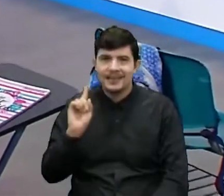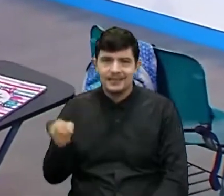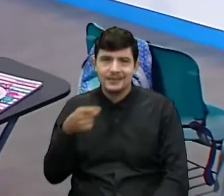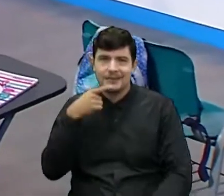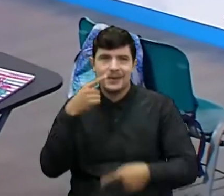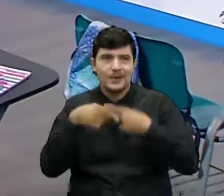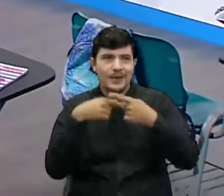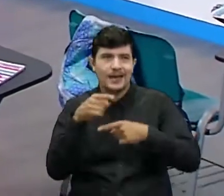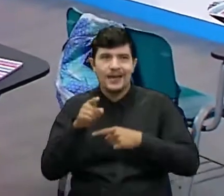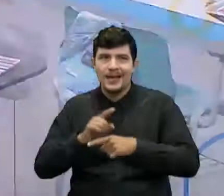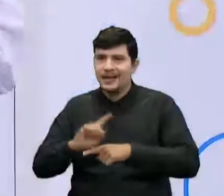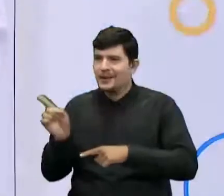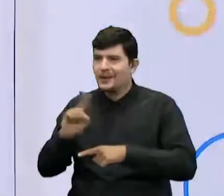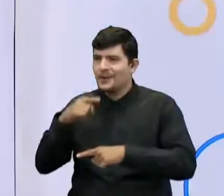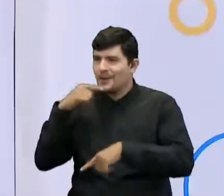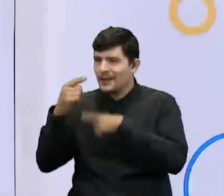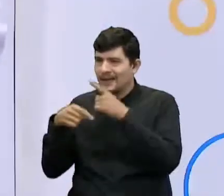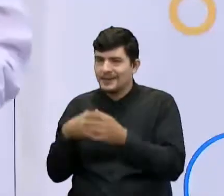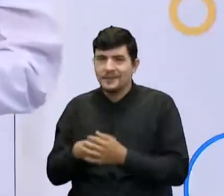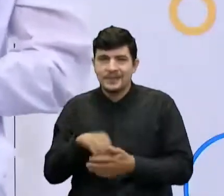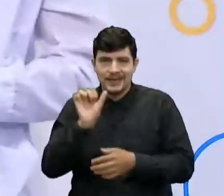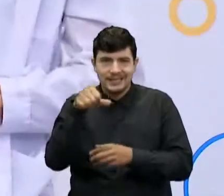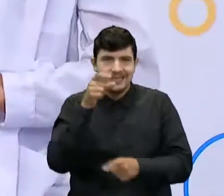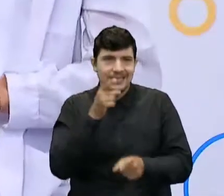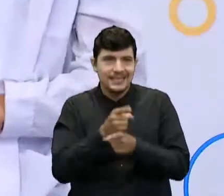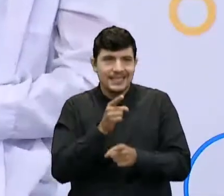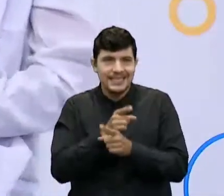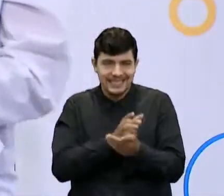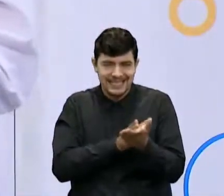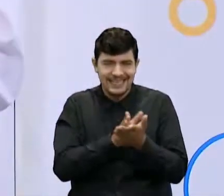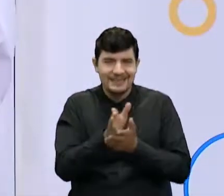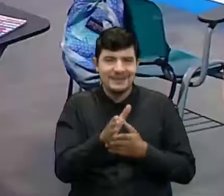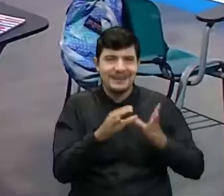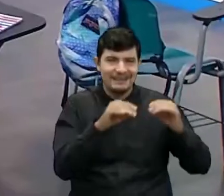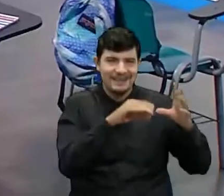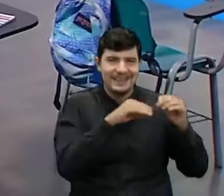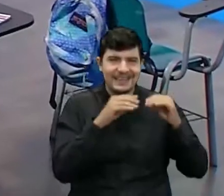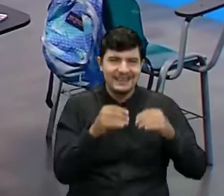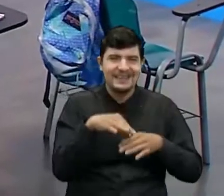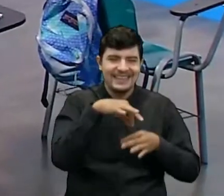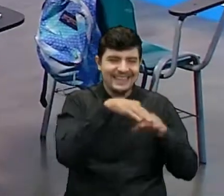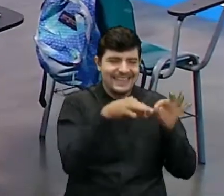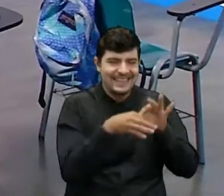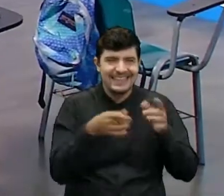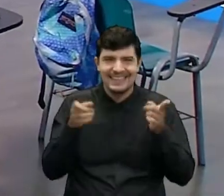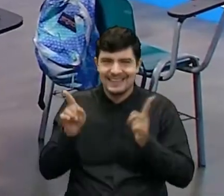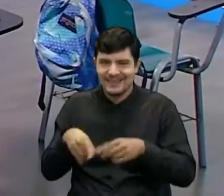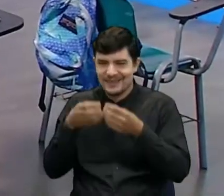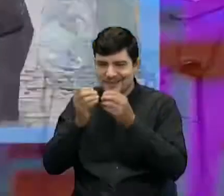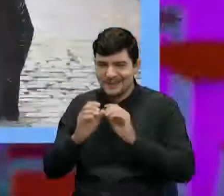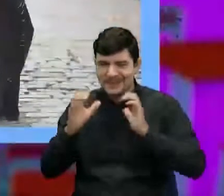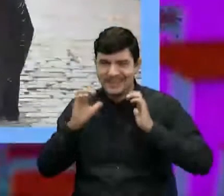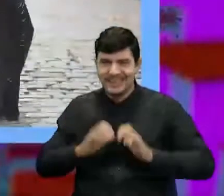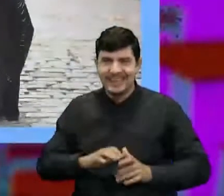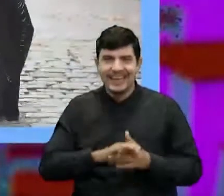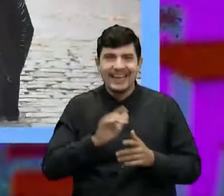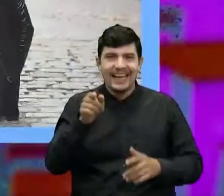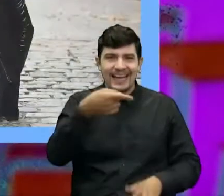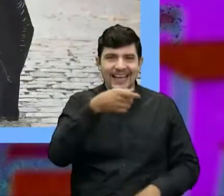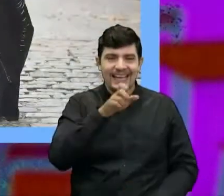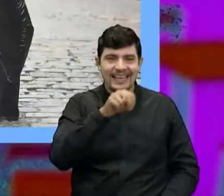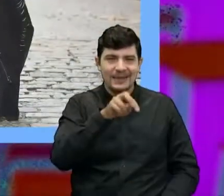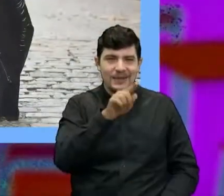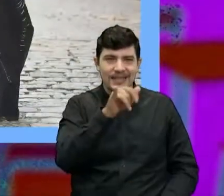Ah era como un cuento Ah bueno bueno Sigamos hablando De fenotipo Y genotipo Mejor mejor Mejor Bueno Rápidamente El genotipo Volvemos a